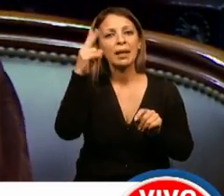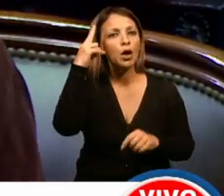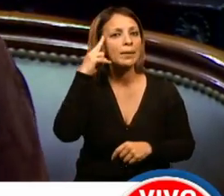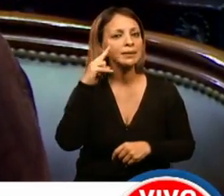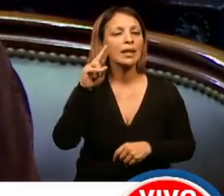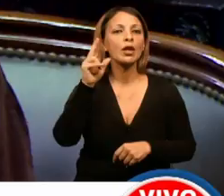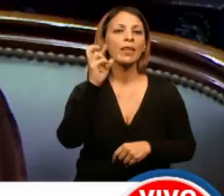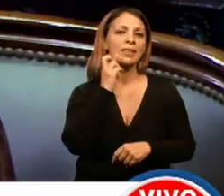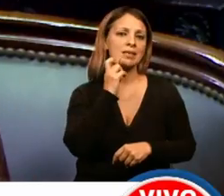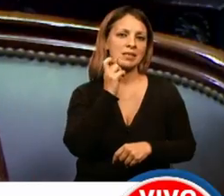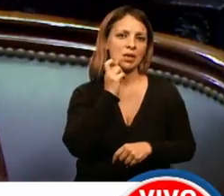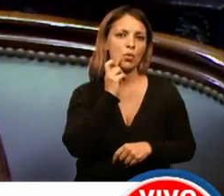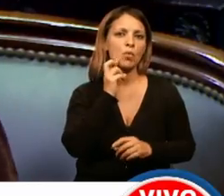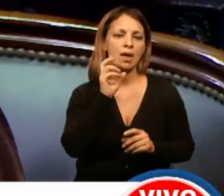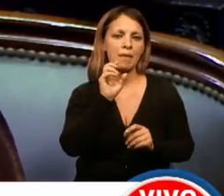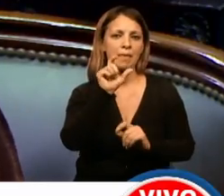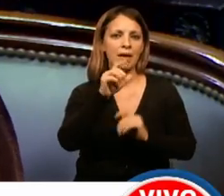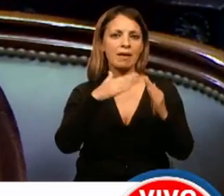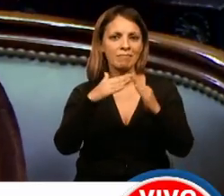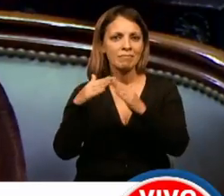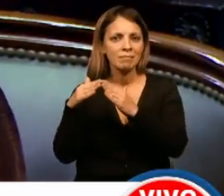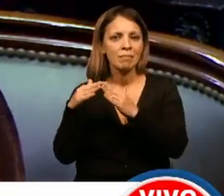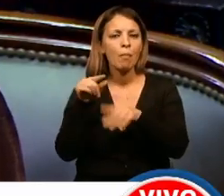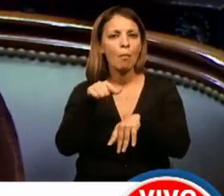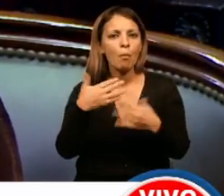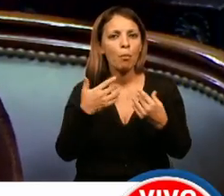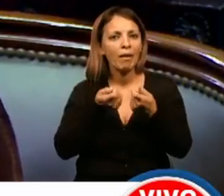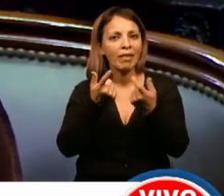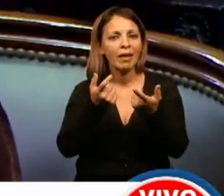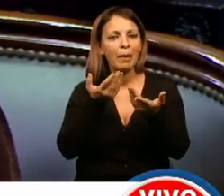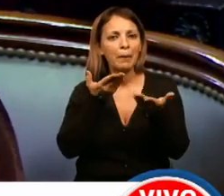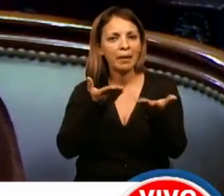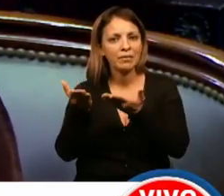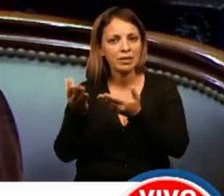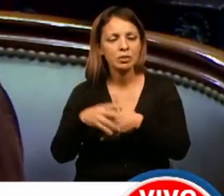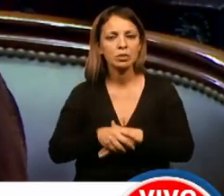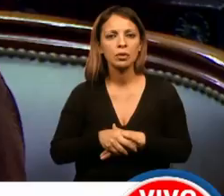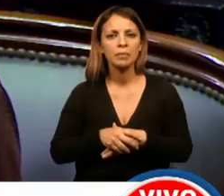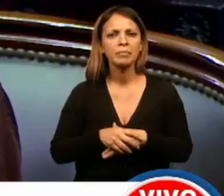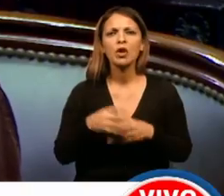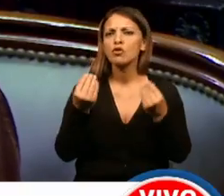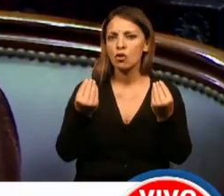919 usuarios que se van a beneficiar y corresponde de la siguiente manera